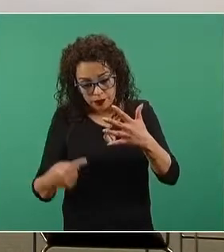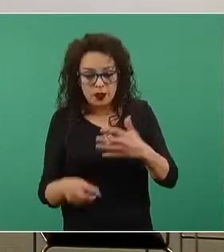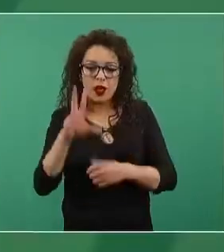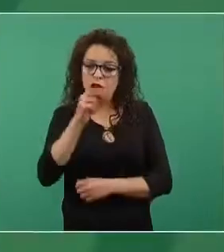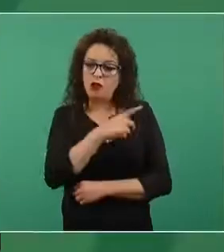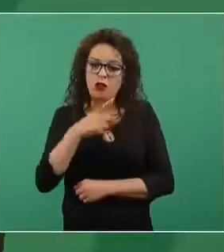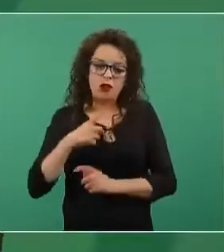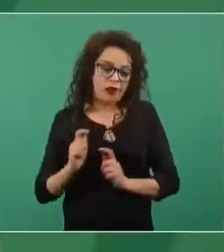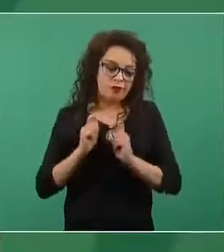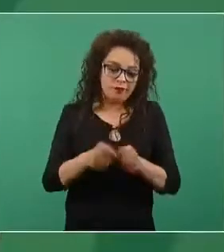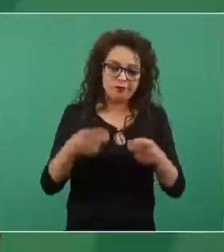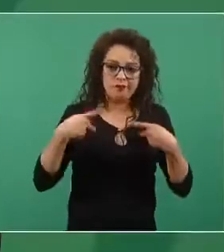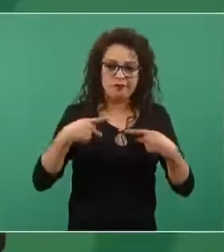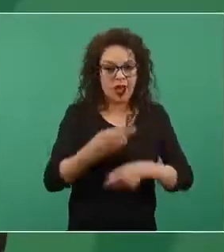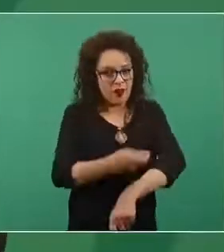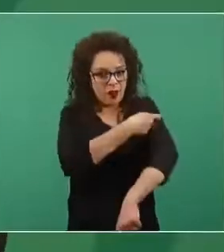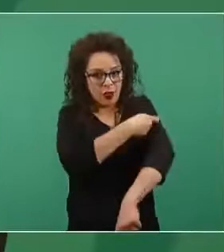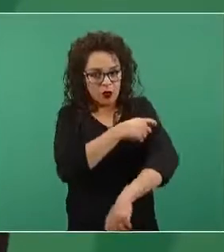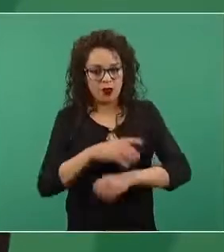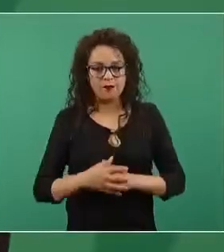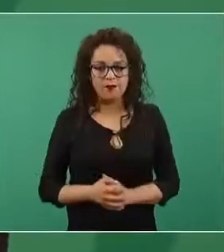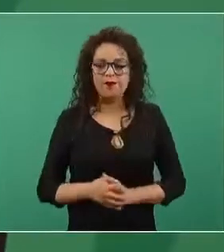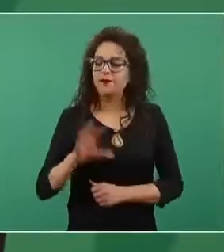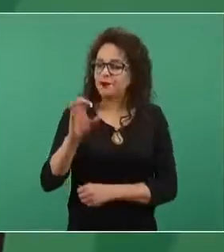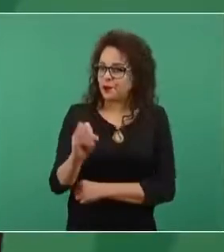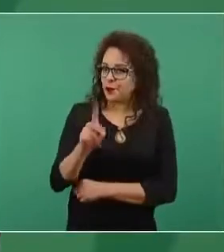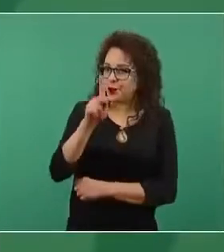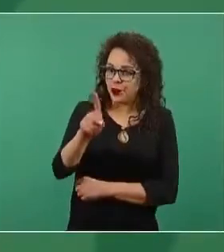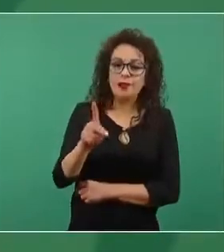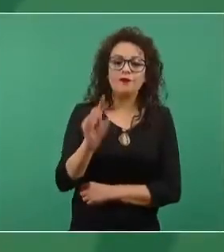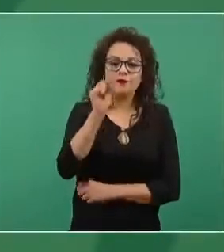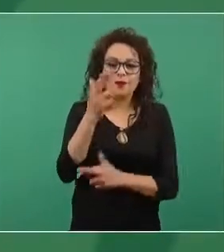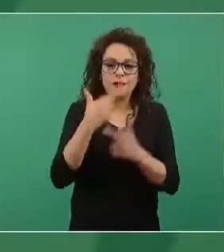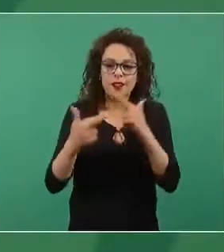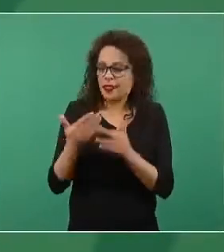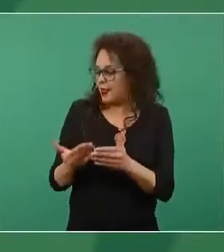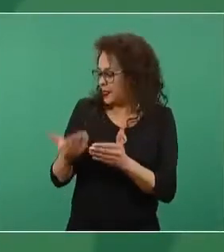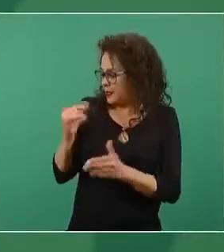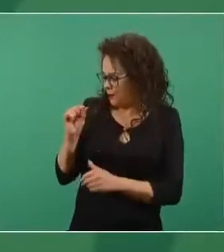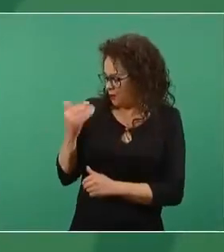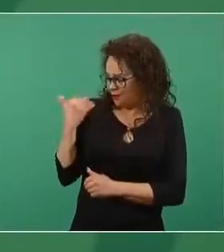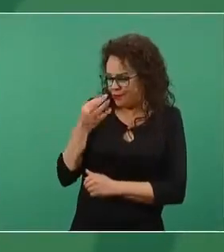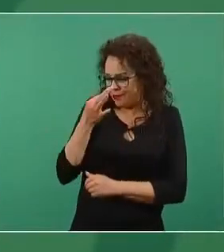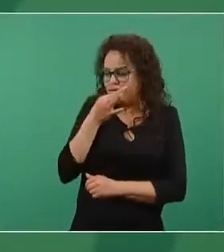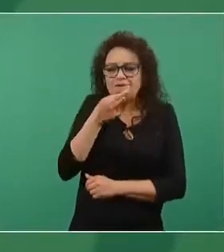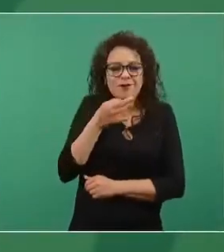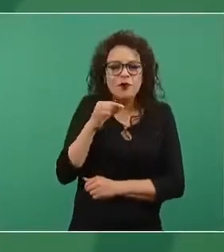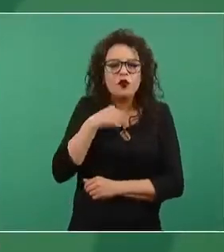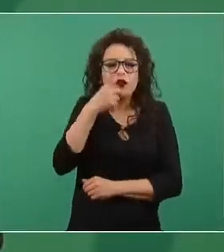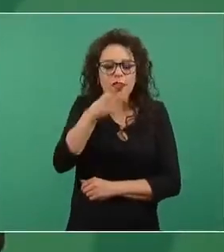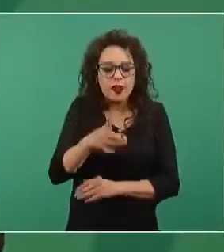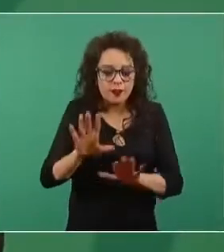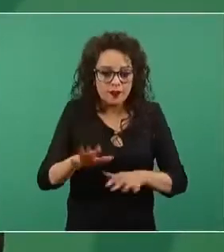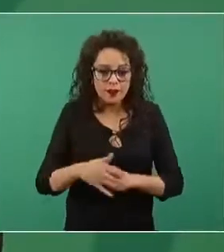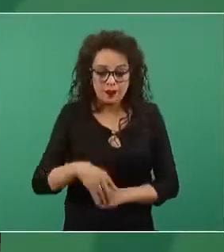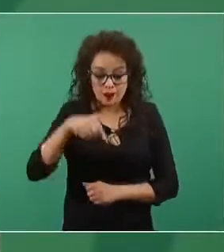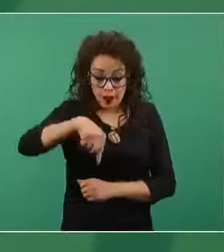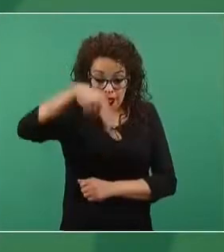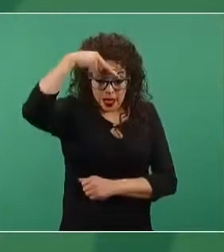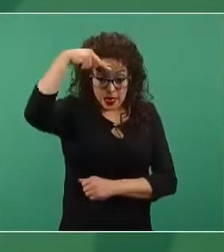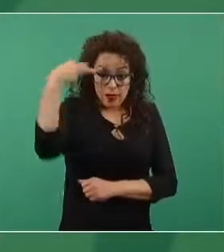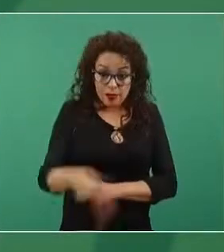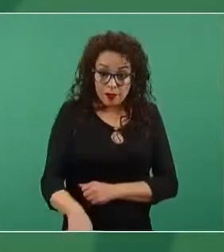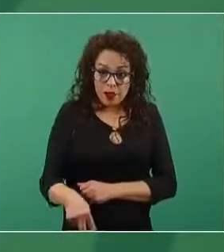Ok. Bueno, vamos a regresar un poco a lo que presentamos hace algunos minutos. Yo les decía que para un país, en este caso México, es muy